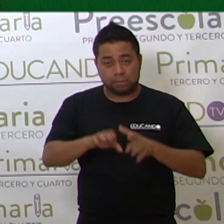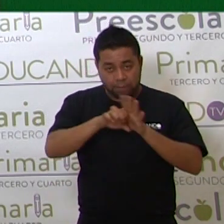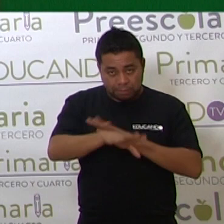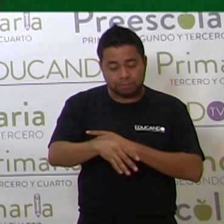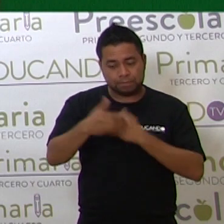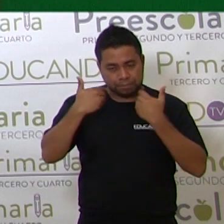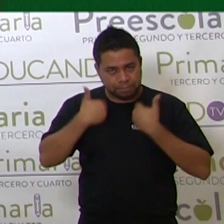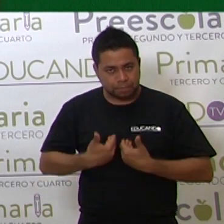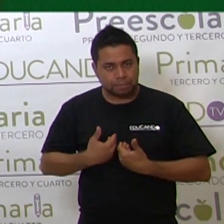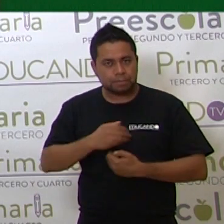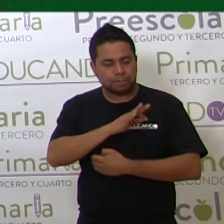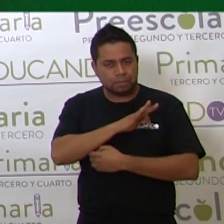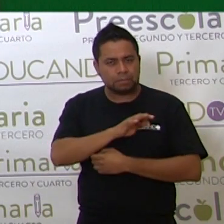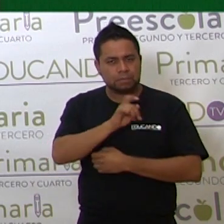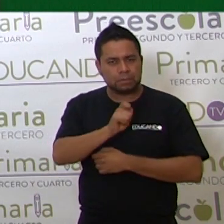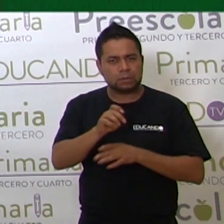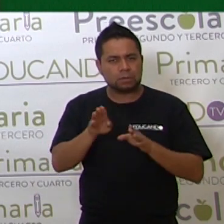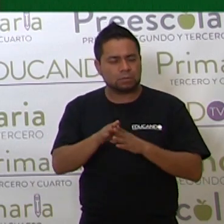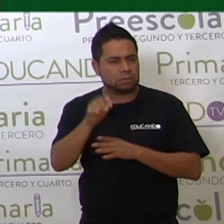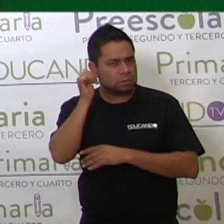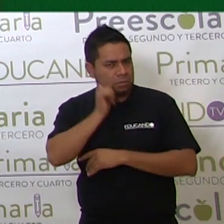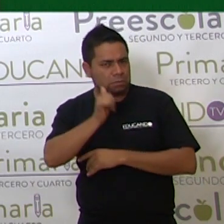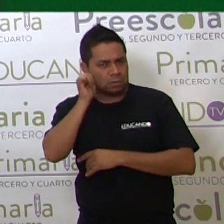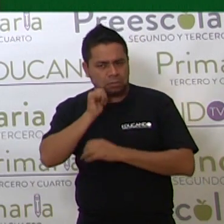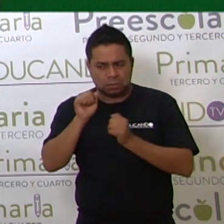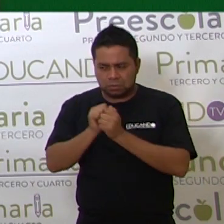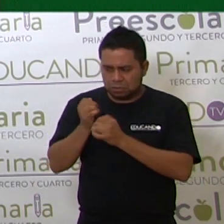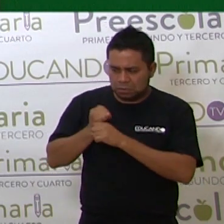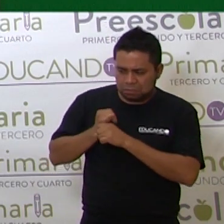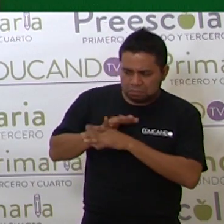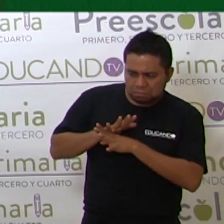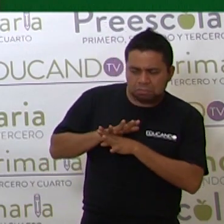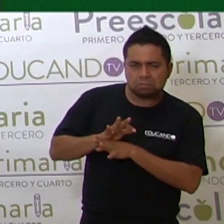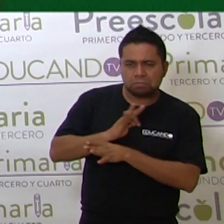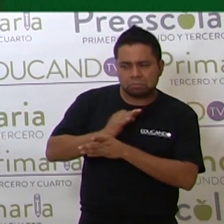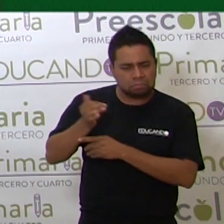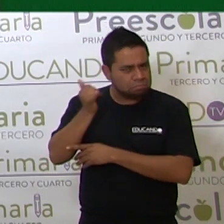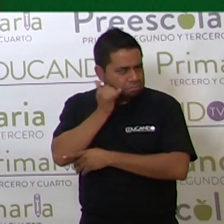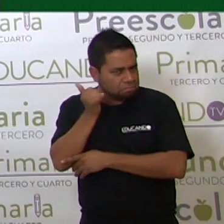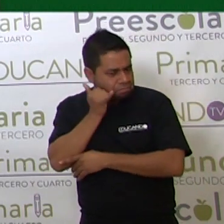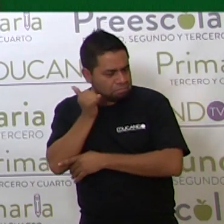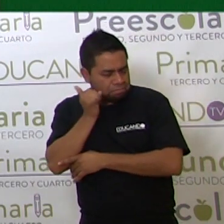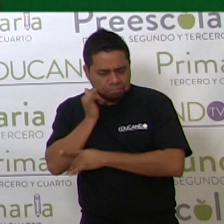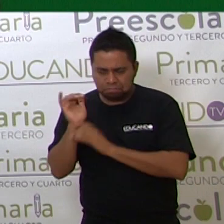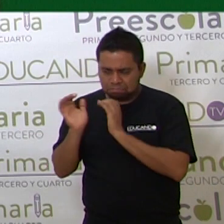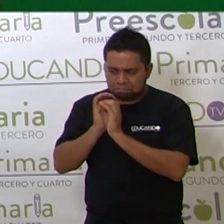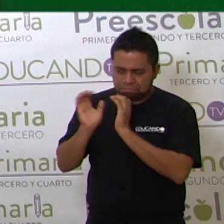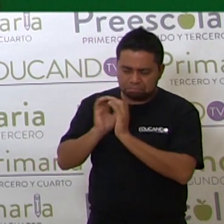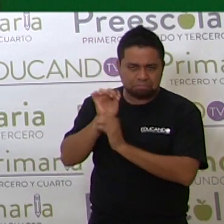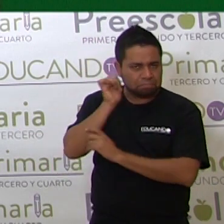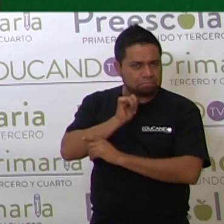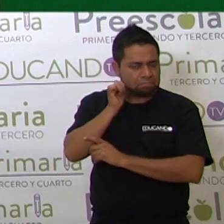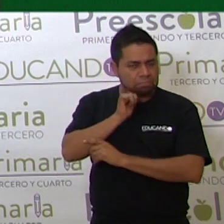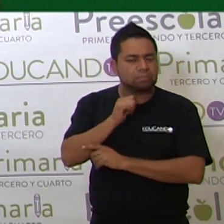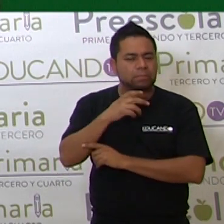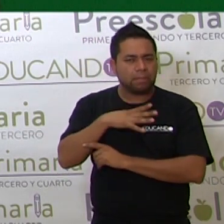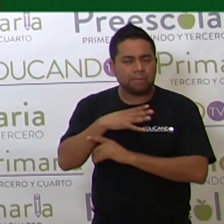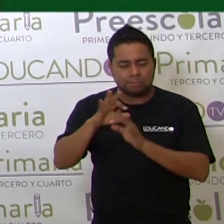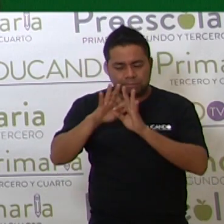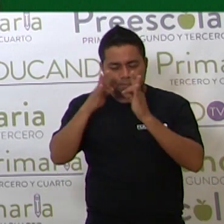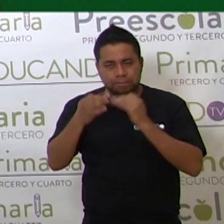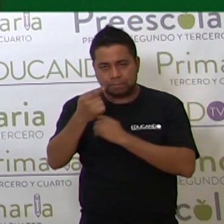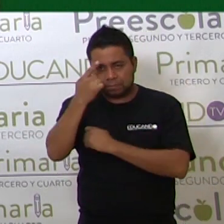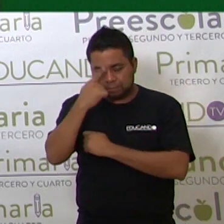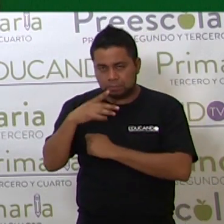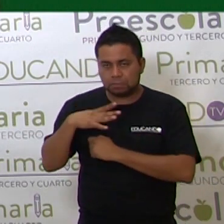vamos a poder estar al tanto de mucha información que podemos adquirir a través de este medio y son instrumentos que